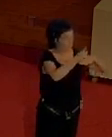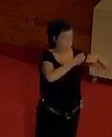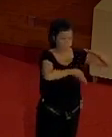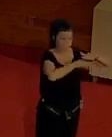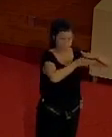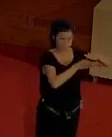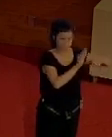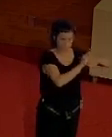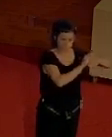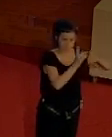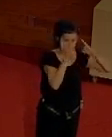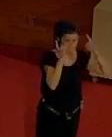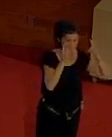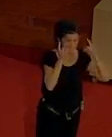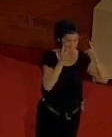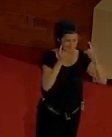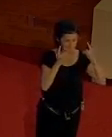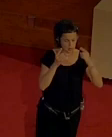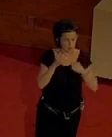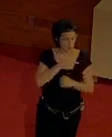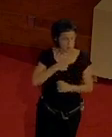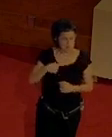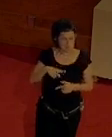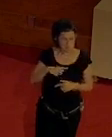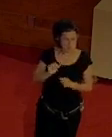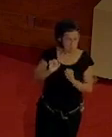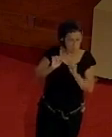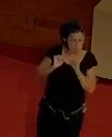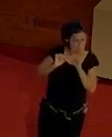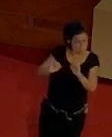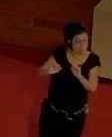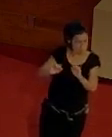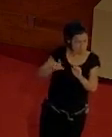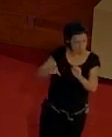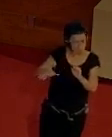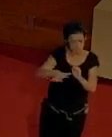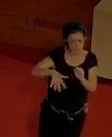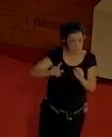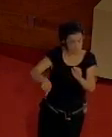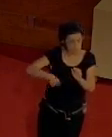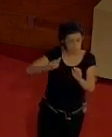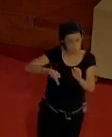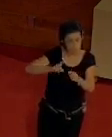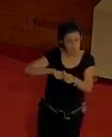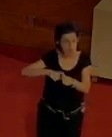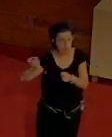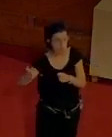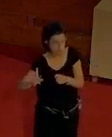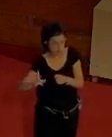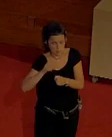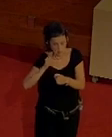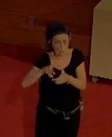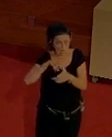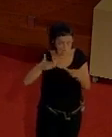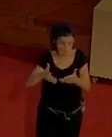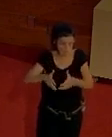contener a China para que no salga fuera de su espacio natural que ya es tan grande y